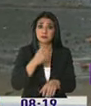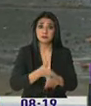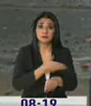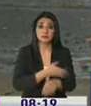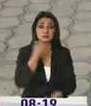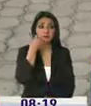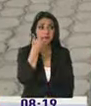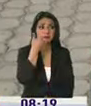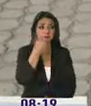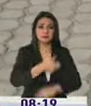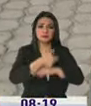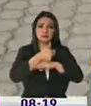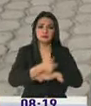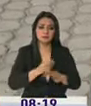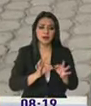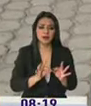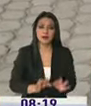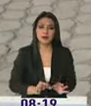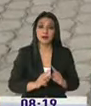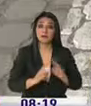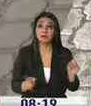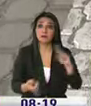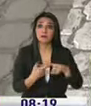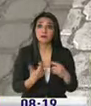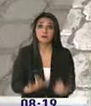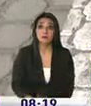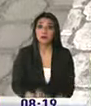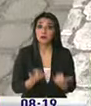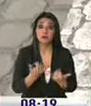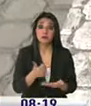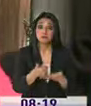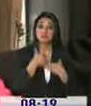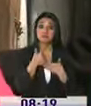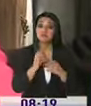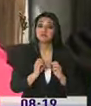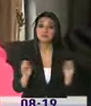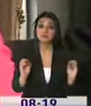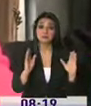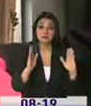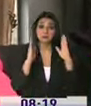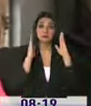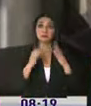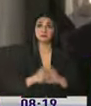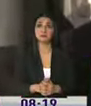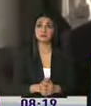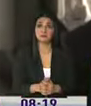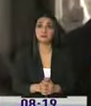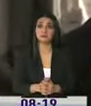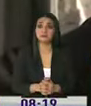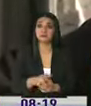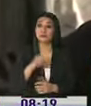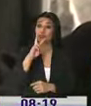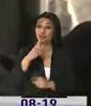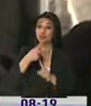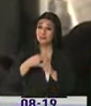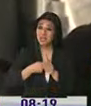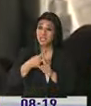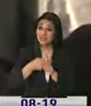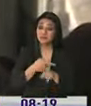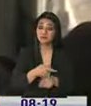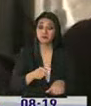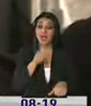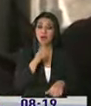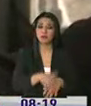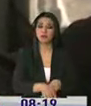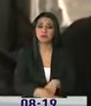a las autoridades para su reparación, pero hasta el momento no han recibido respuesta. Ya lleva como unos 2 meses ya, pero